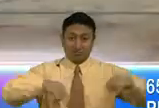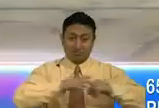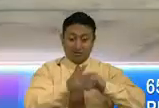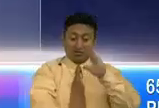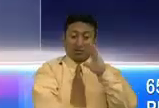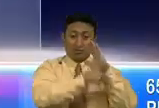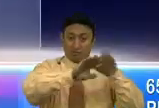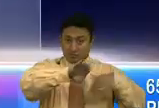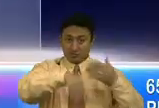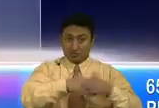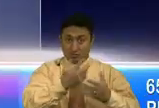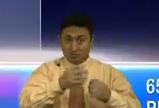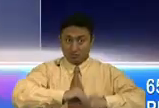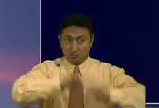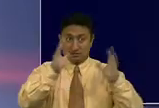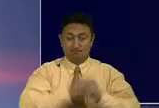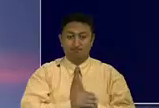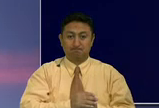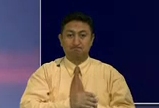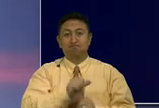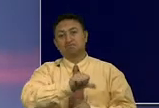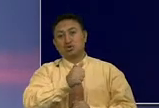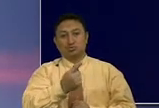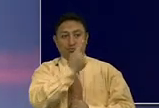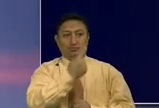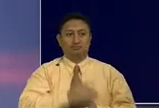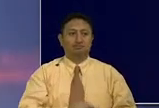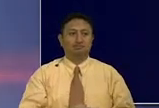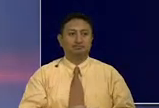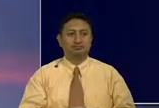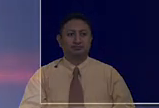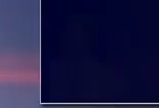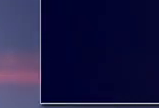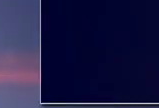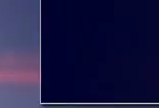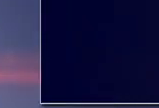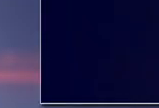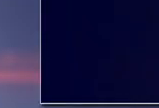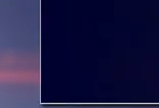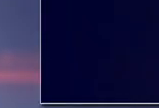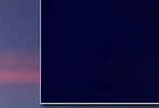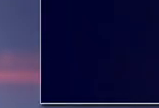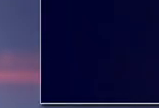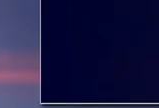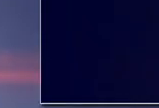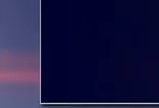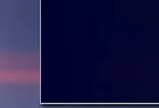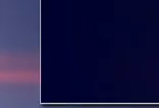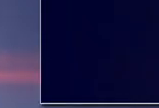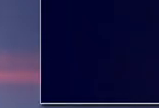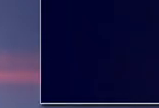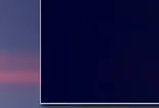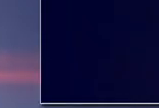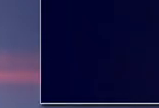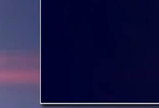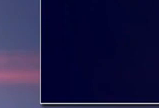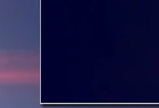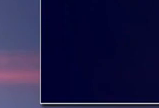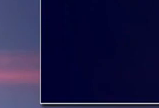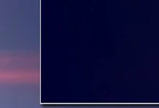otros. El poliducto Pascuales Cuenca registraría un sobrecosto del 150%, pues habría pasado de 250 millones